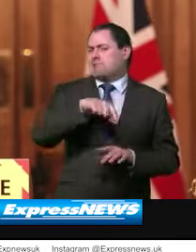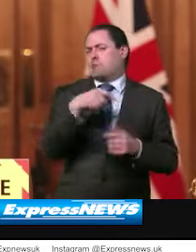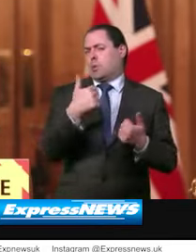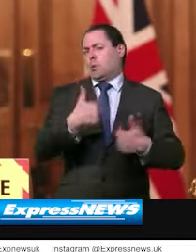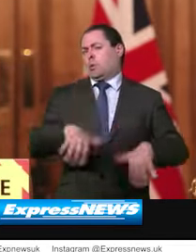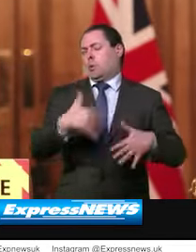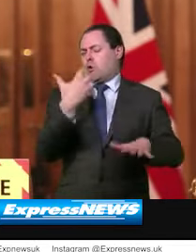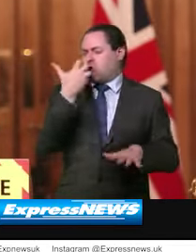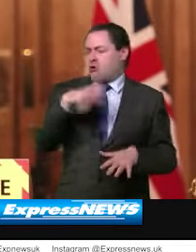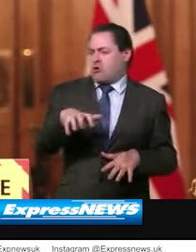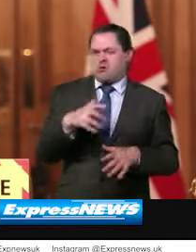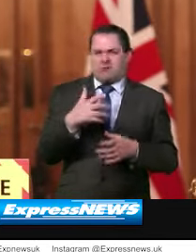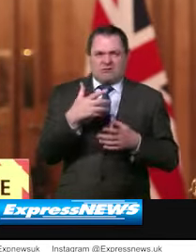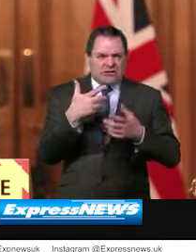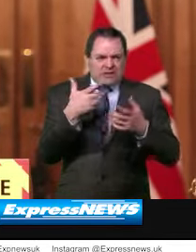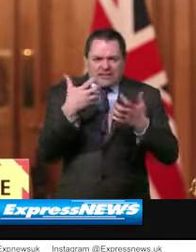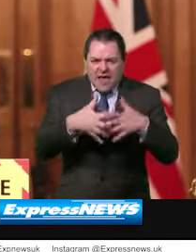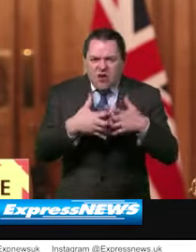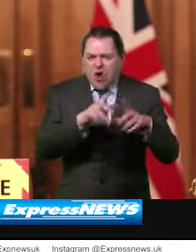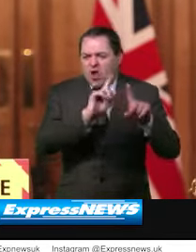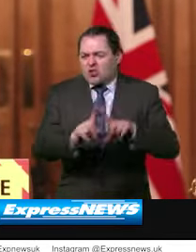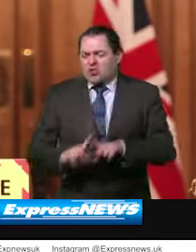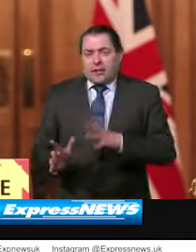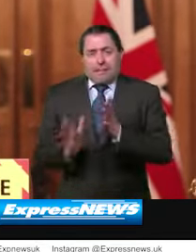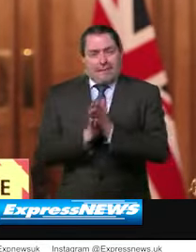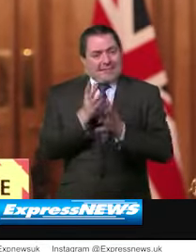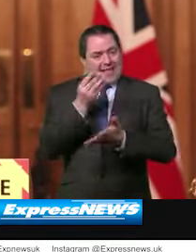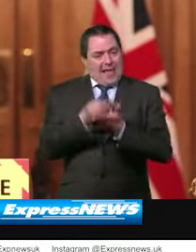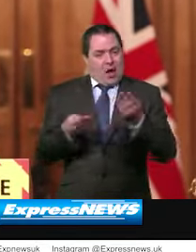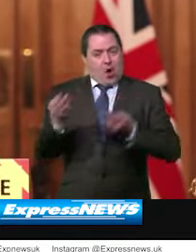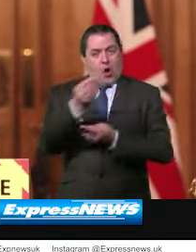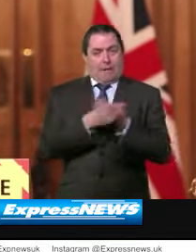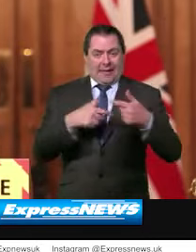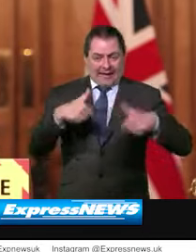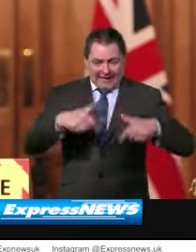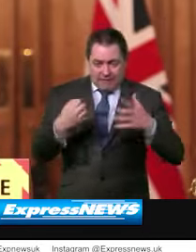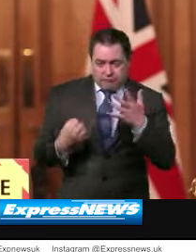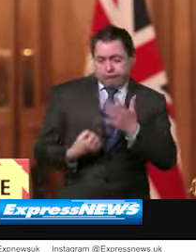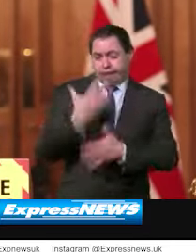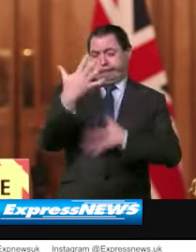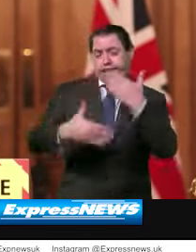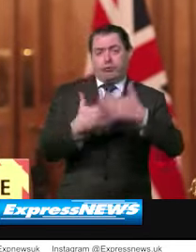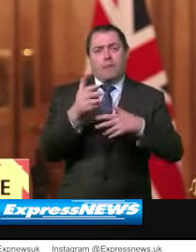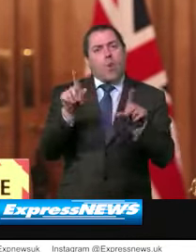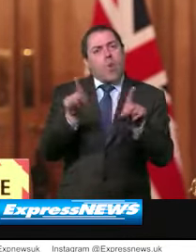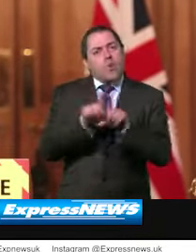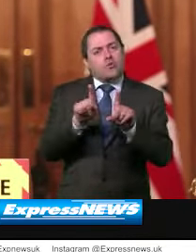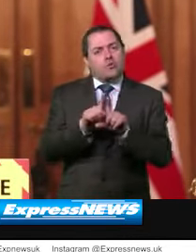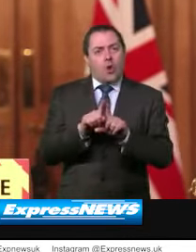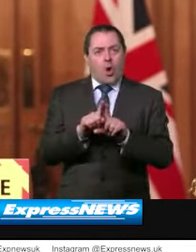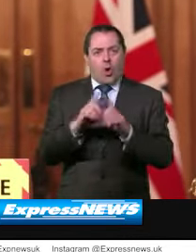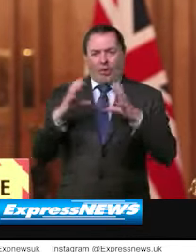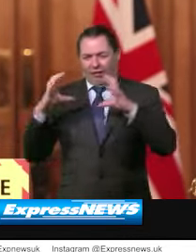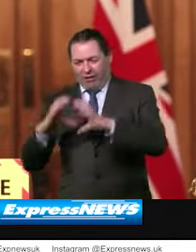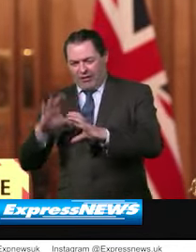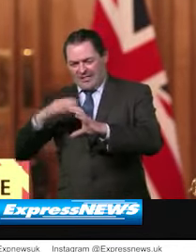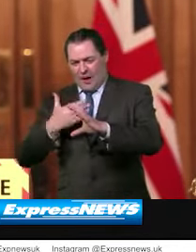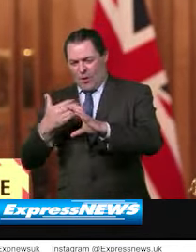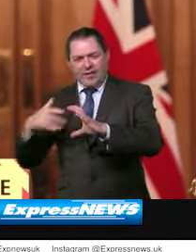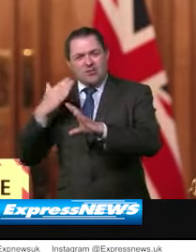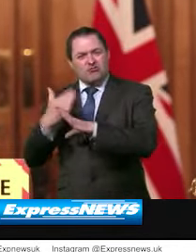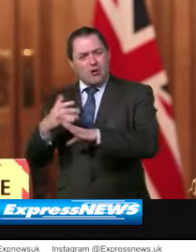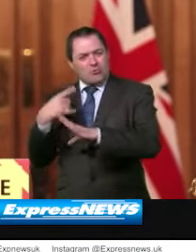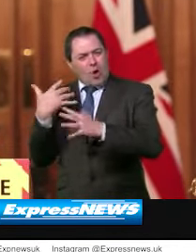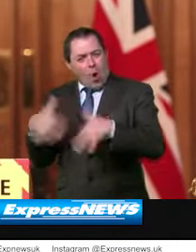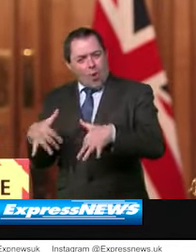y donde rediseñamos el mapa económico con trabajos dignos en cada rincón de nuestro país para hacer eso